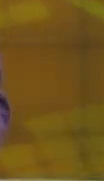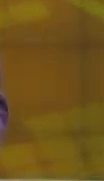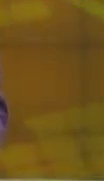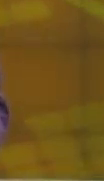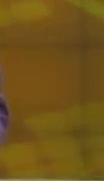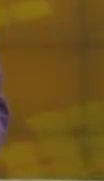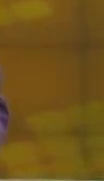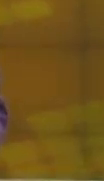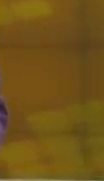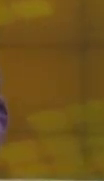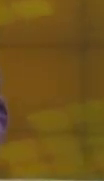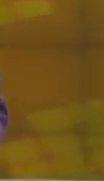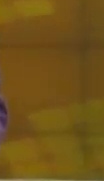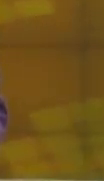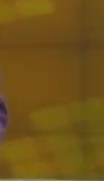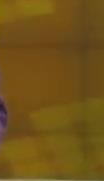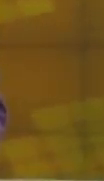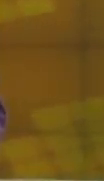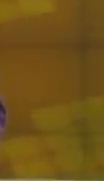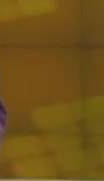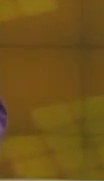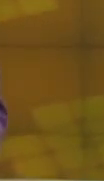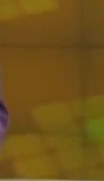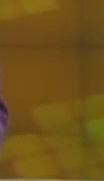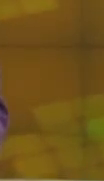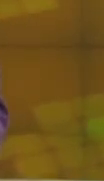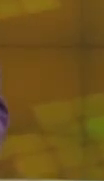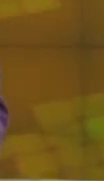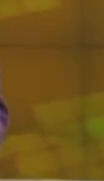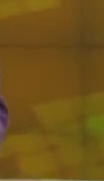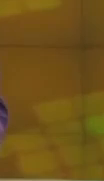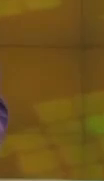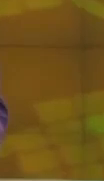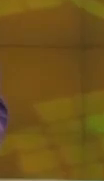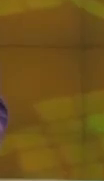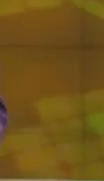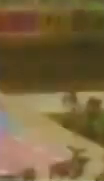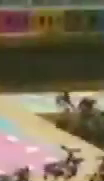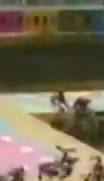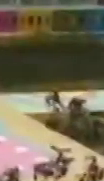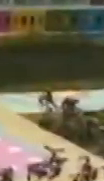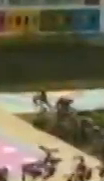Y a esta hora nos enlazamos con la actividad del presidente Nicolás Maduro.